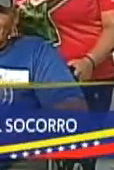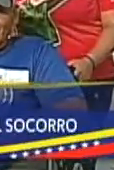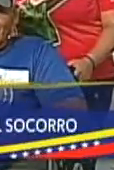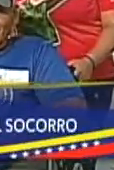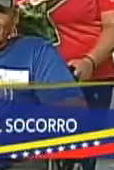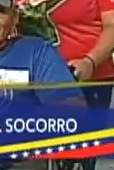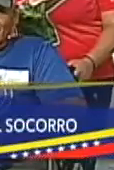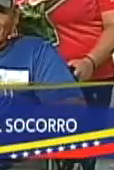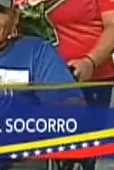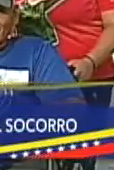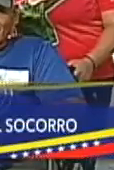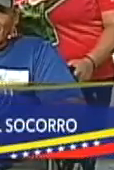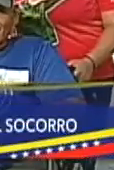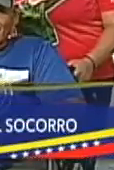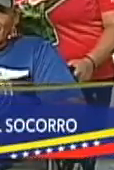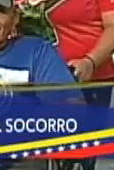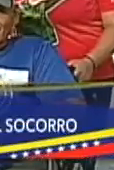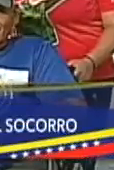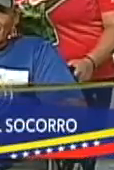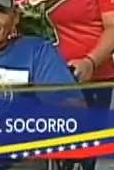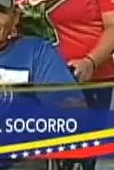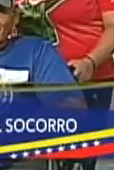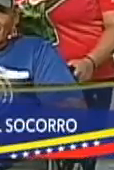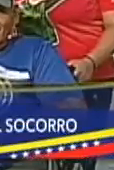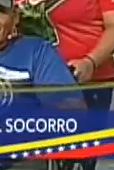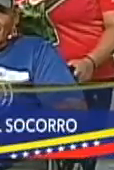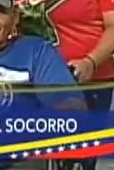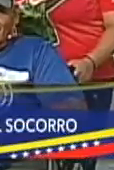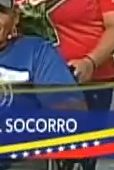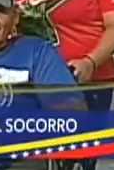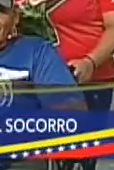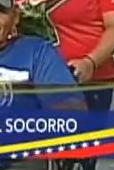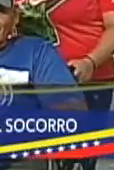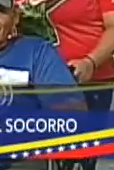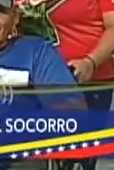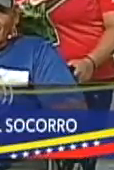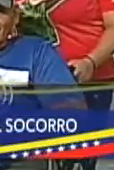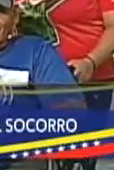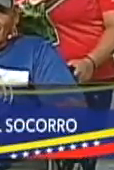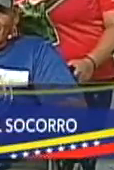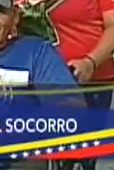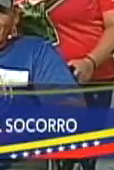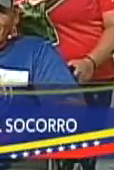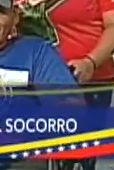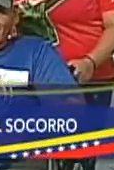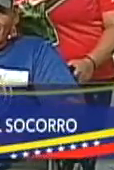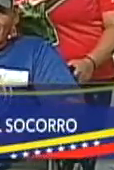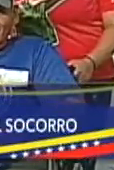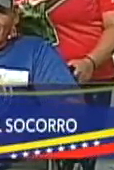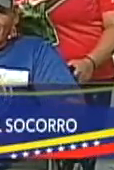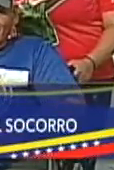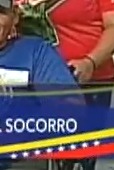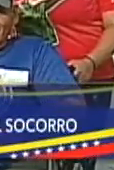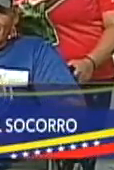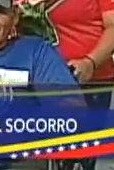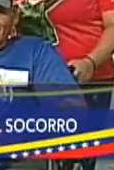el intercambio de productos, ya vemos a los colombianos visitando los restaurantes en San Cristóbal, ya vemos a los colombianos